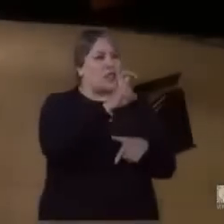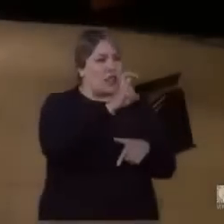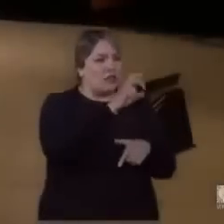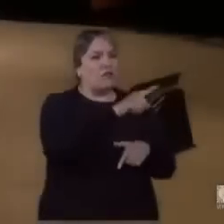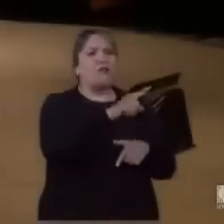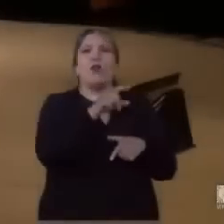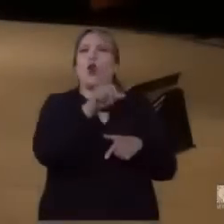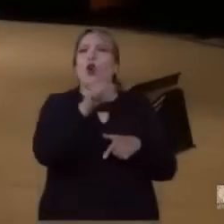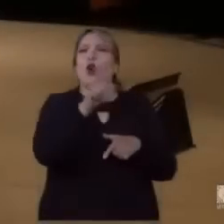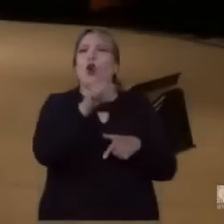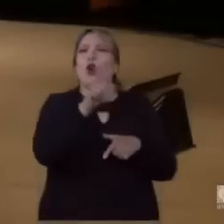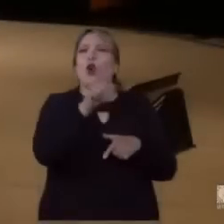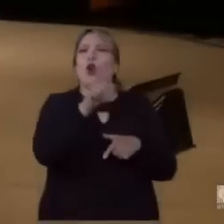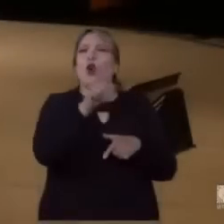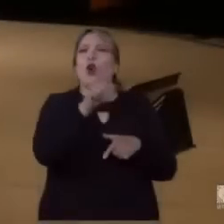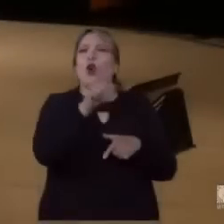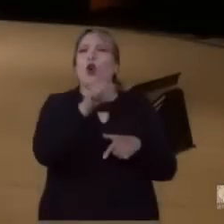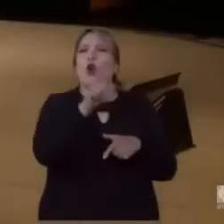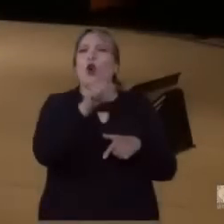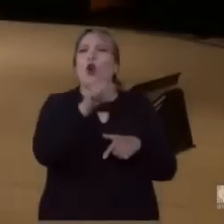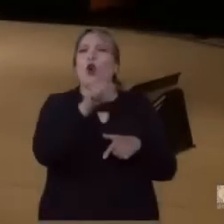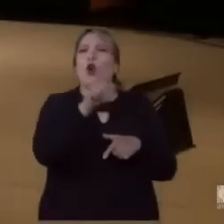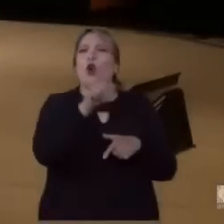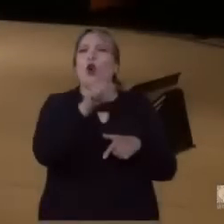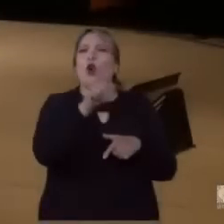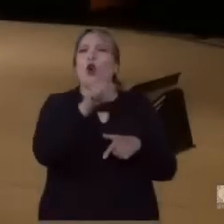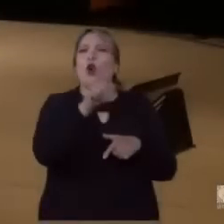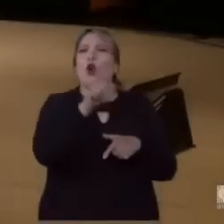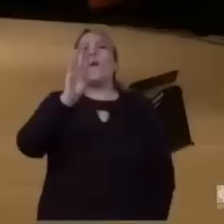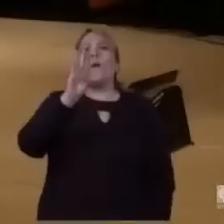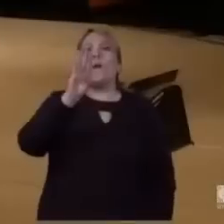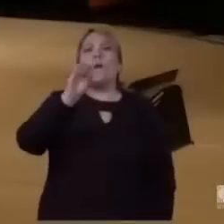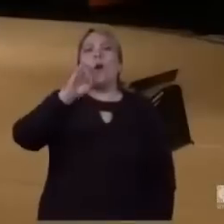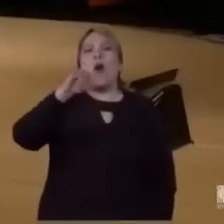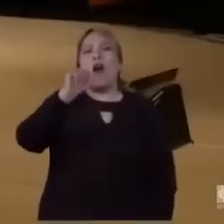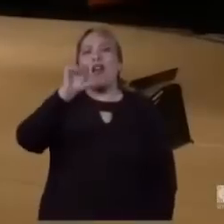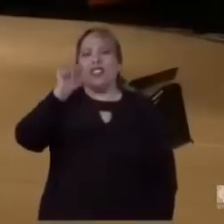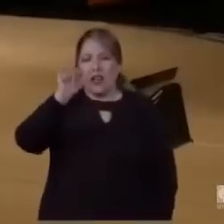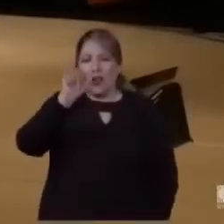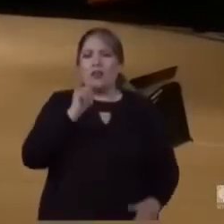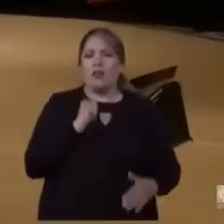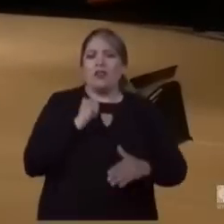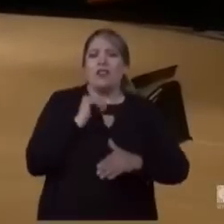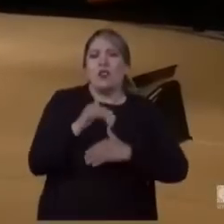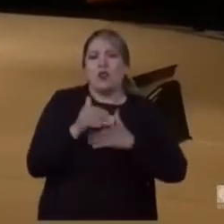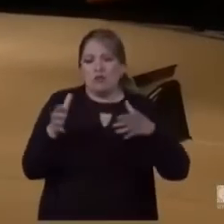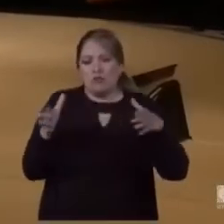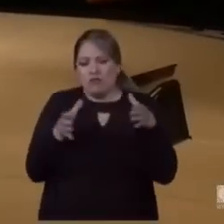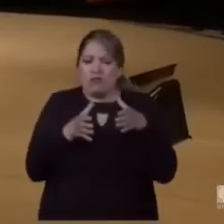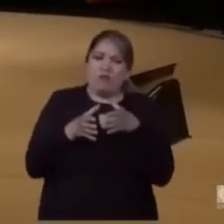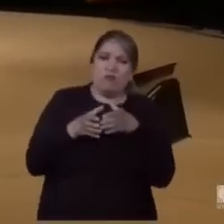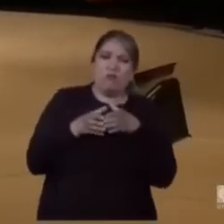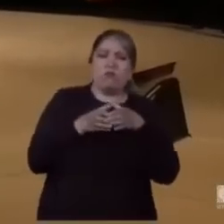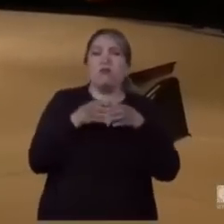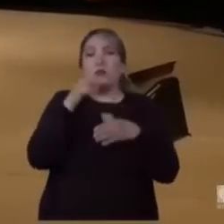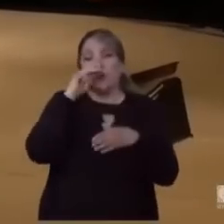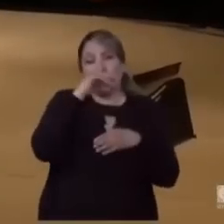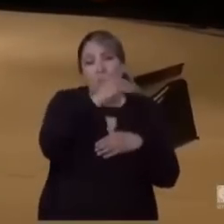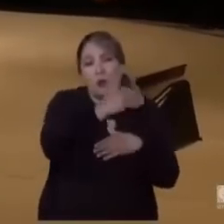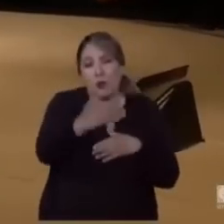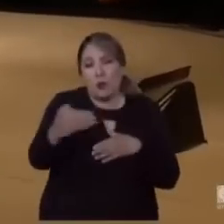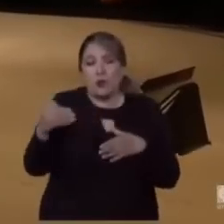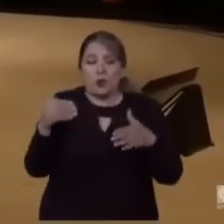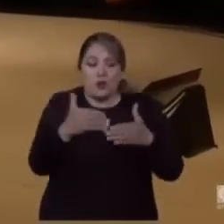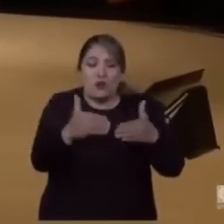a 27, o haber acompañado en Bojayá los procesos o la procesión de los restos de los niños